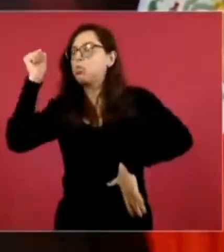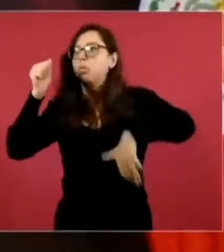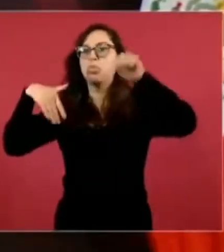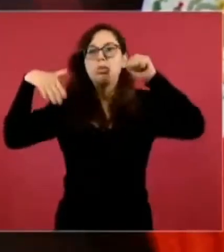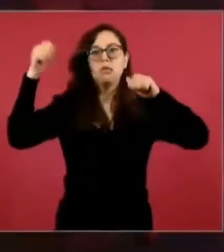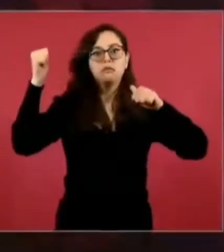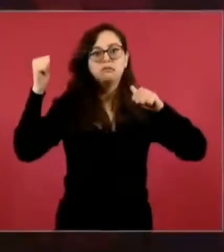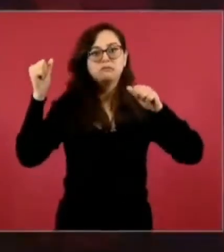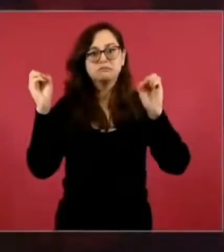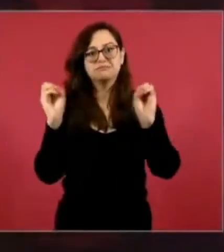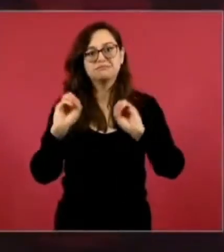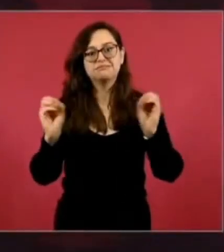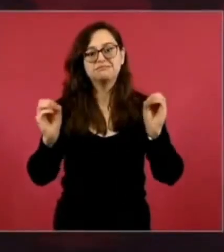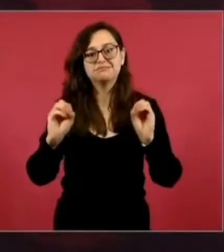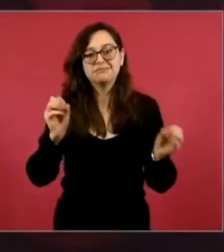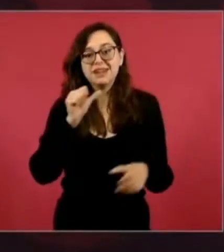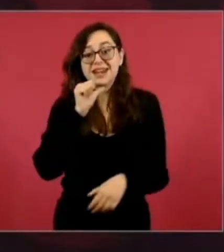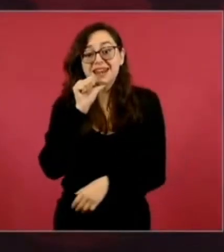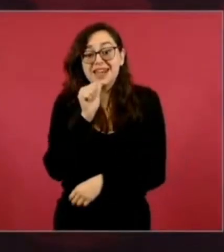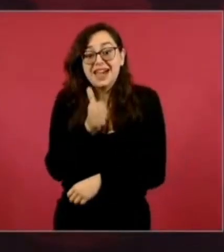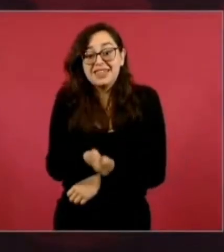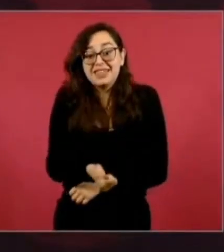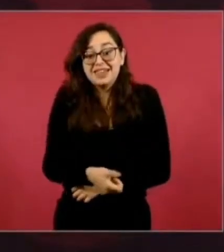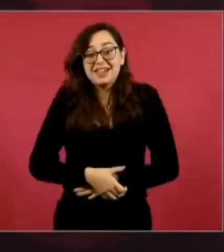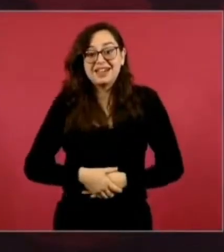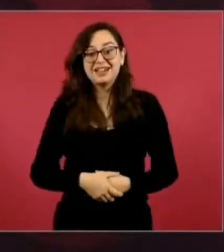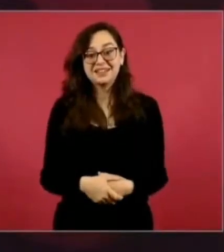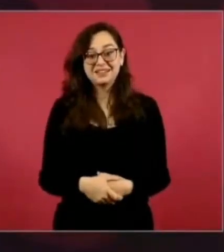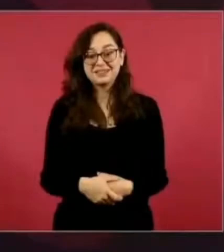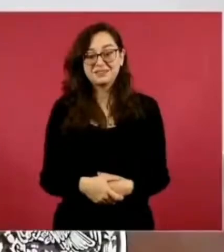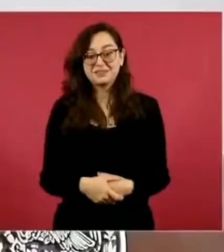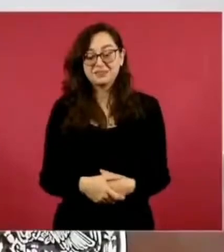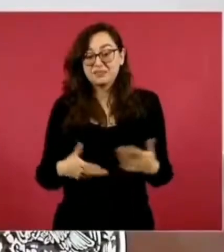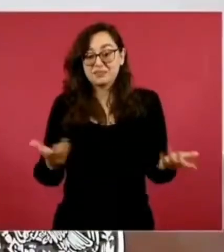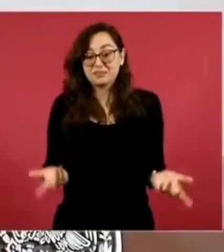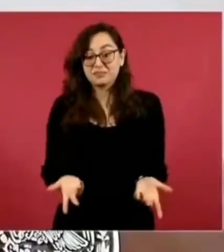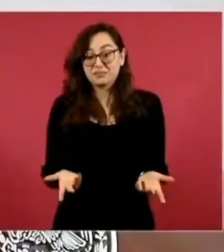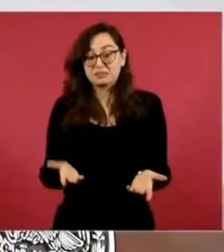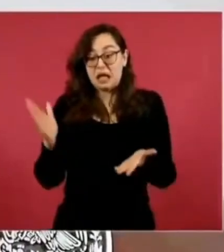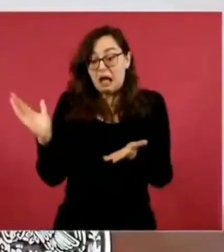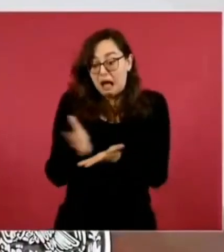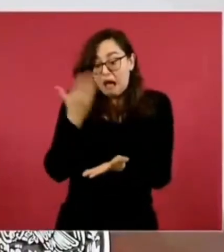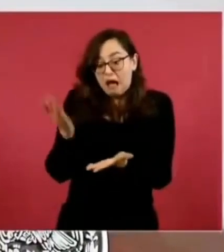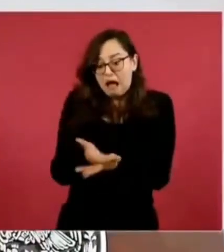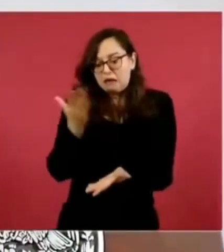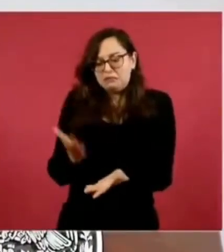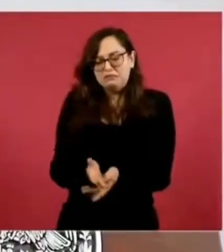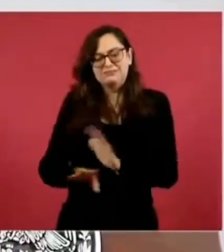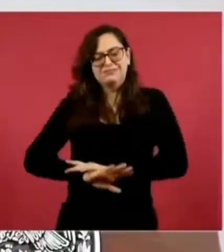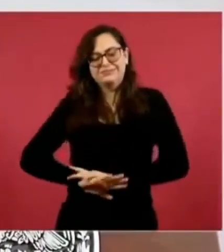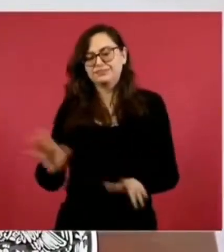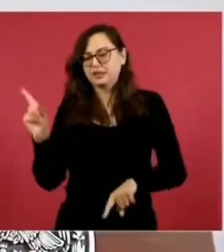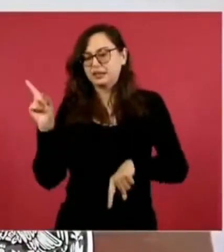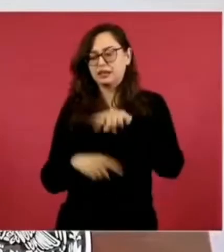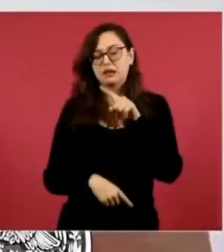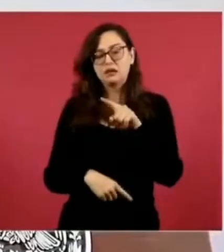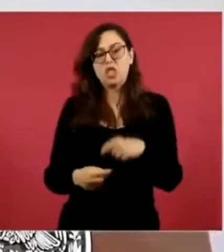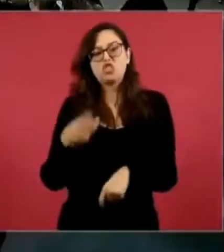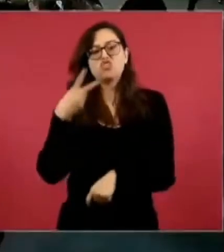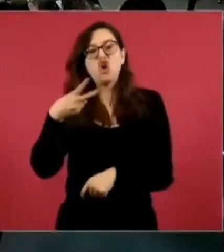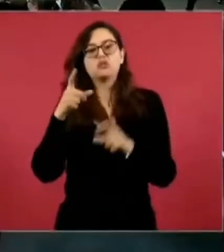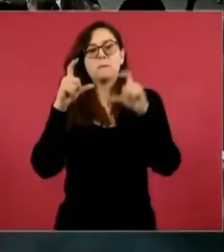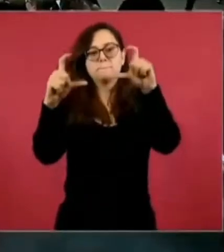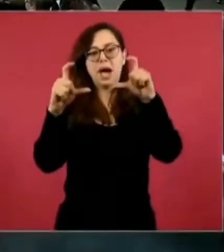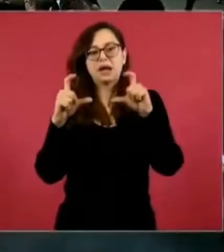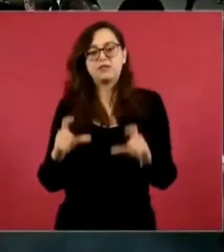el tratado. Todo ese capítulo de 100 cuartillas se convirtió en 2 párrafos, que